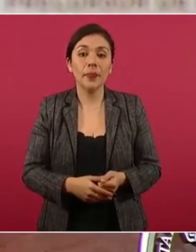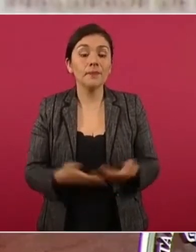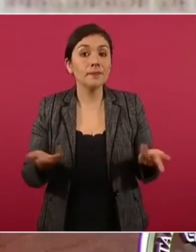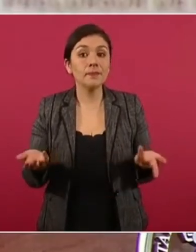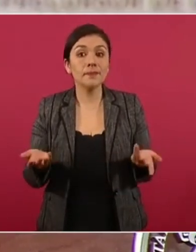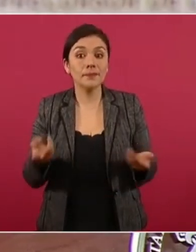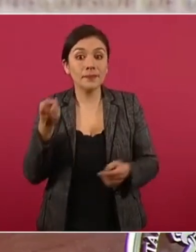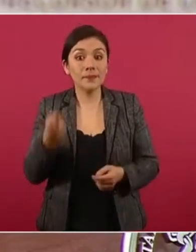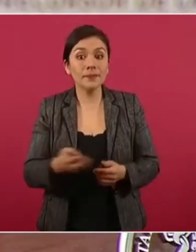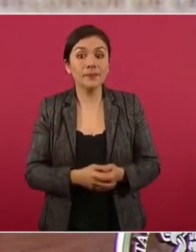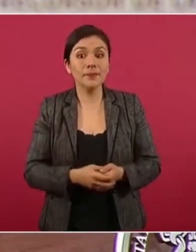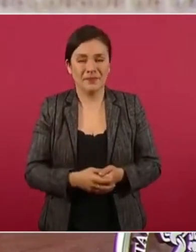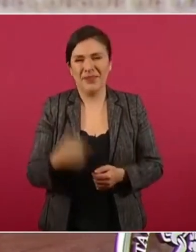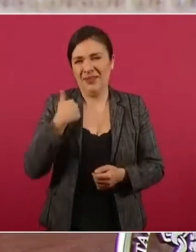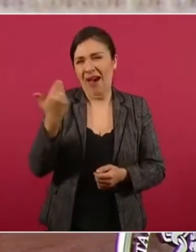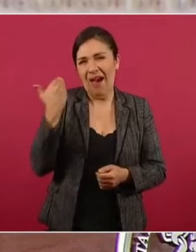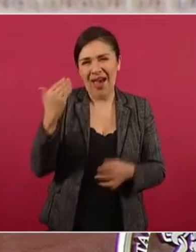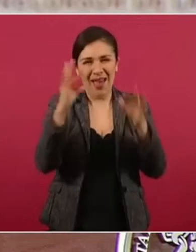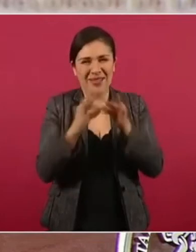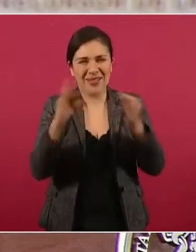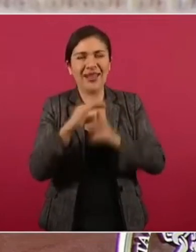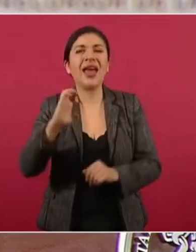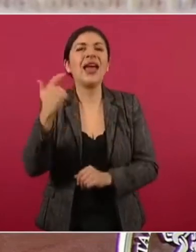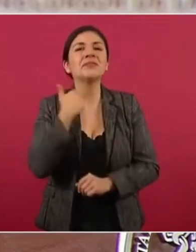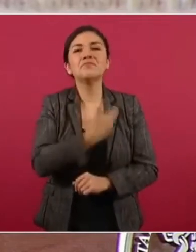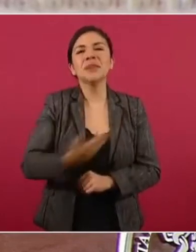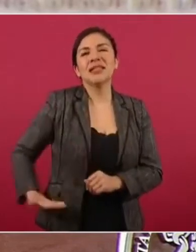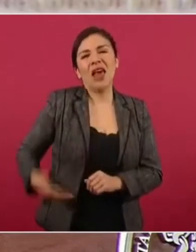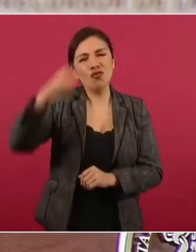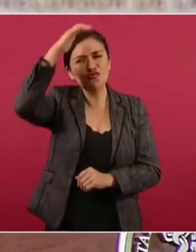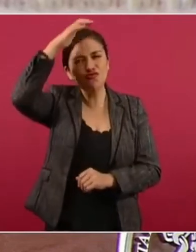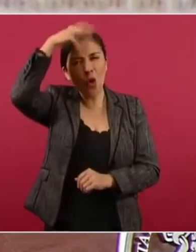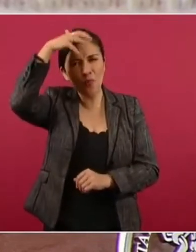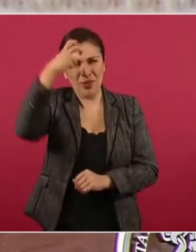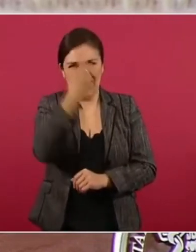Bueno, hablaba yo del expresidente Trump, el trato.